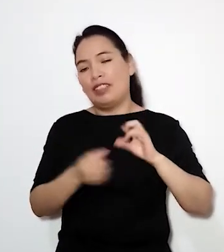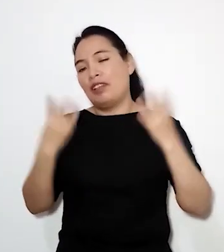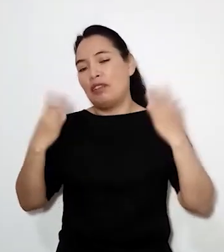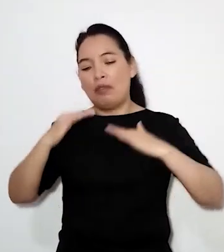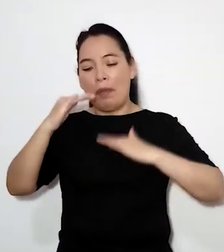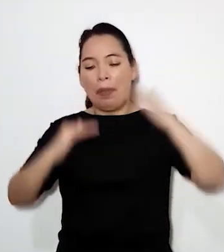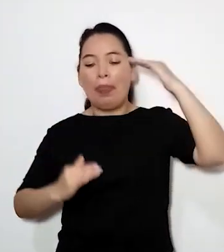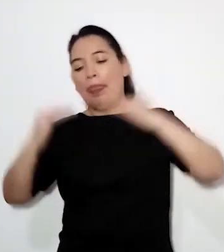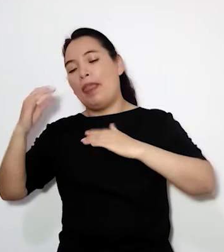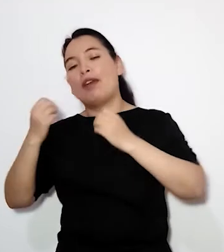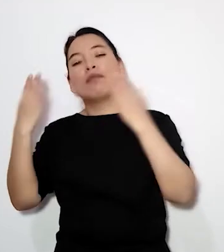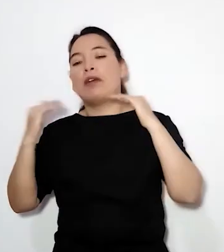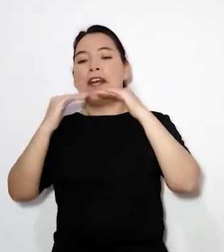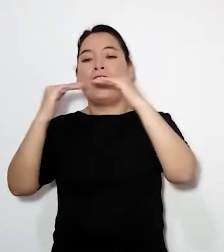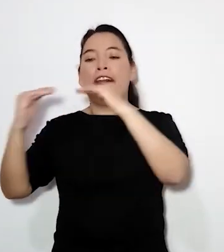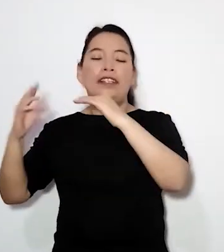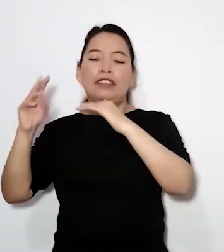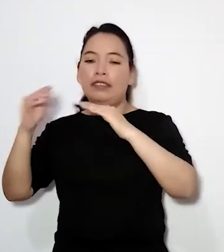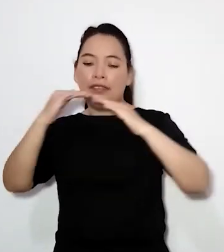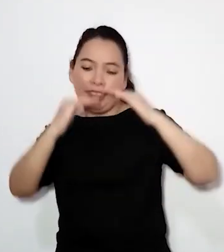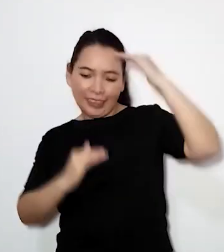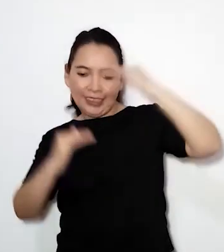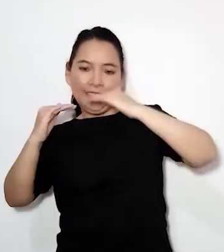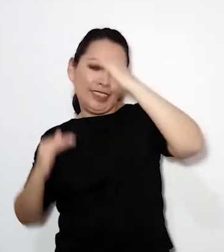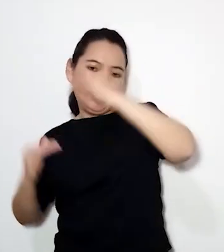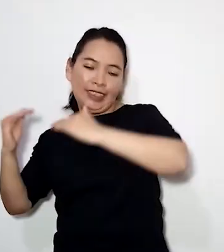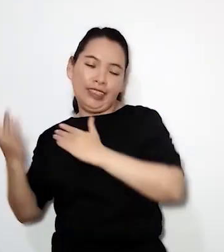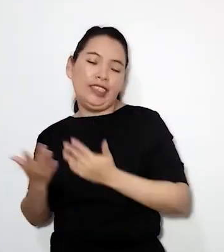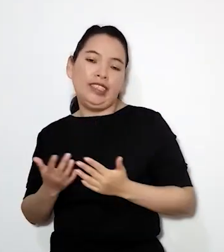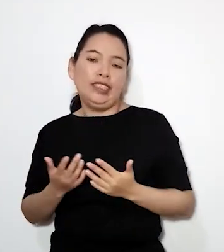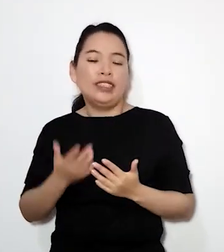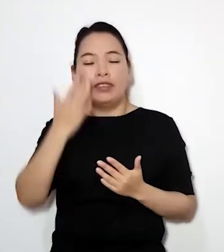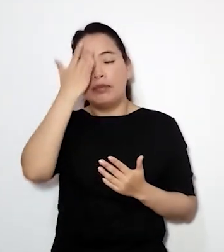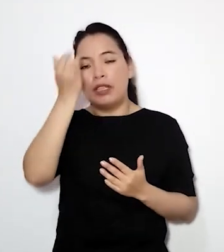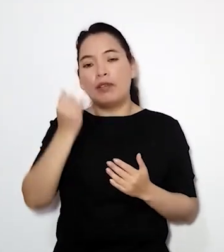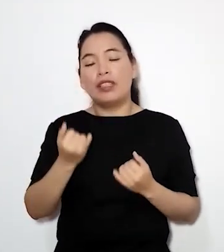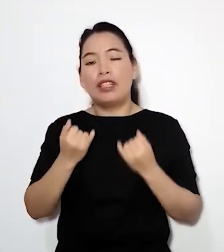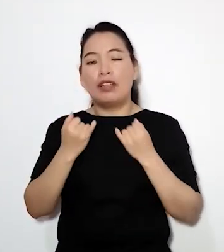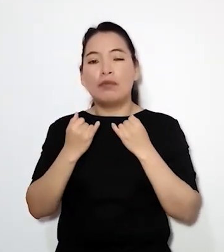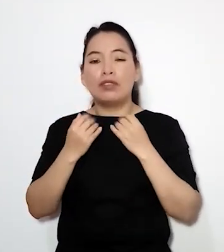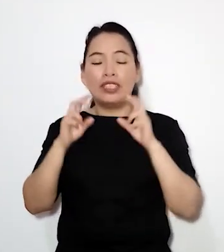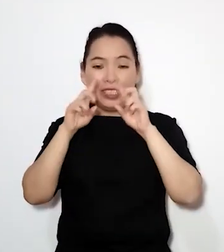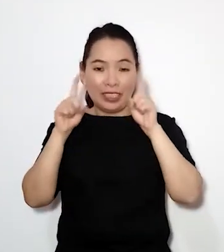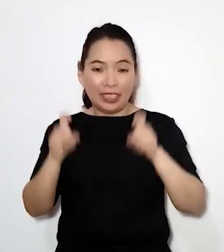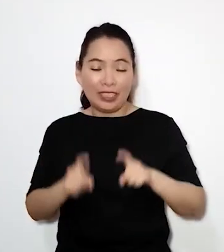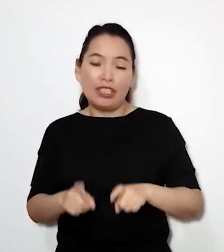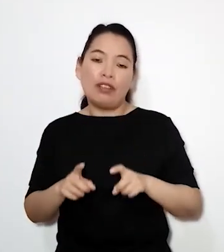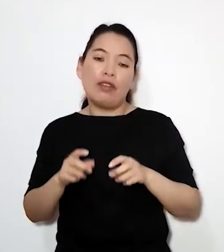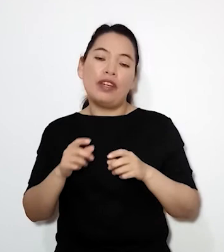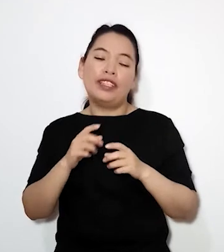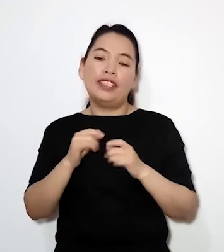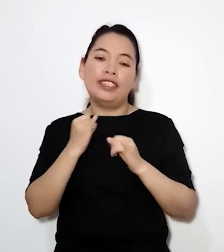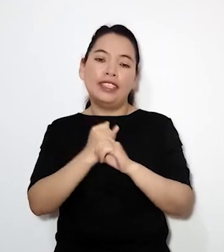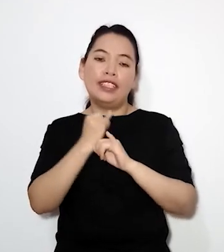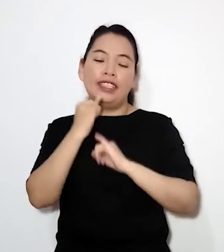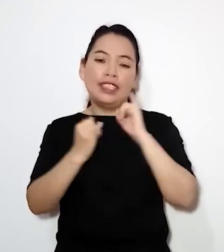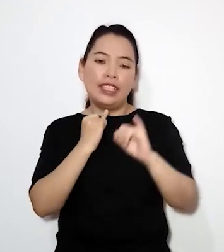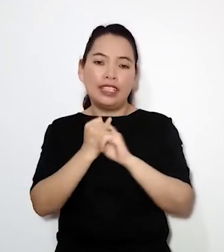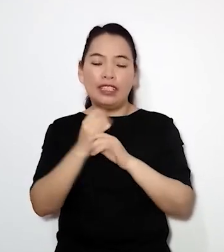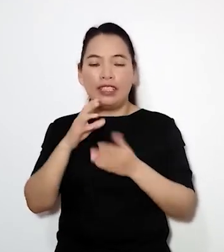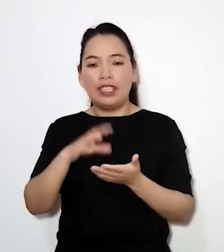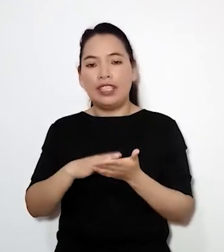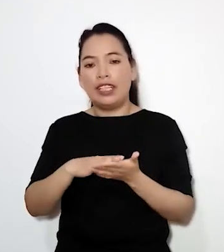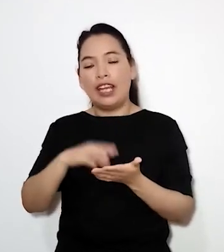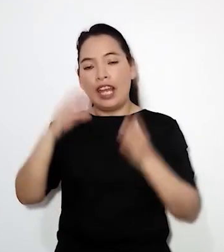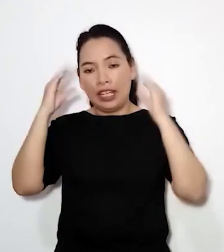compartir un dato de la encuesta internacional de enseñanza y aprendizaje TALIS de la OCDE, que se